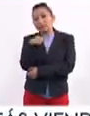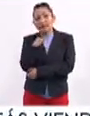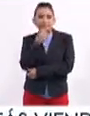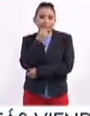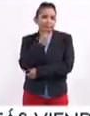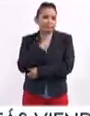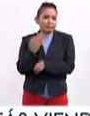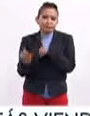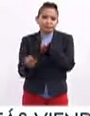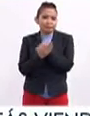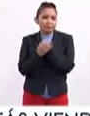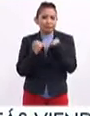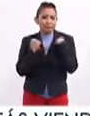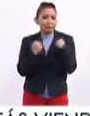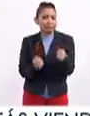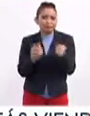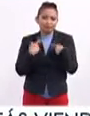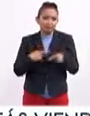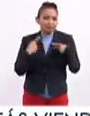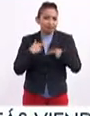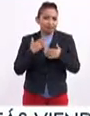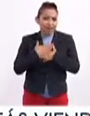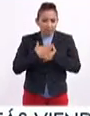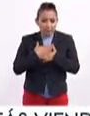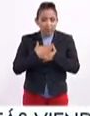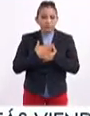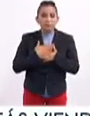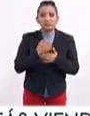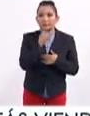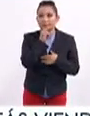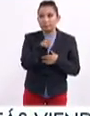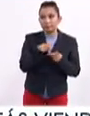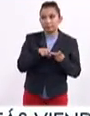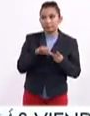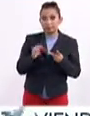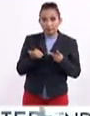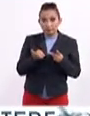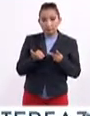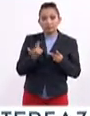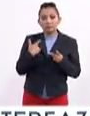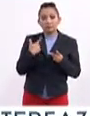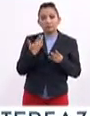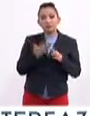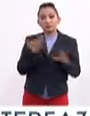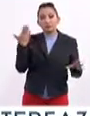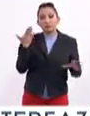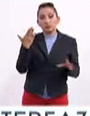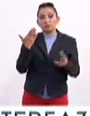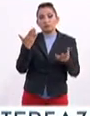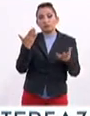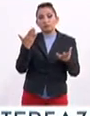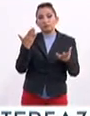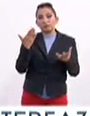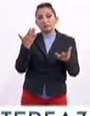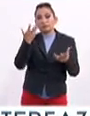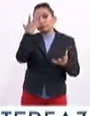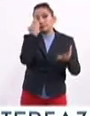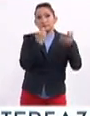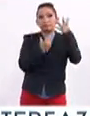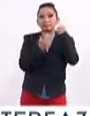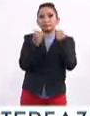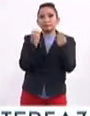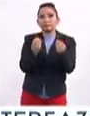que fortalece mucho pues tu persona. También me dejó muchas cosas